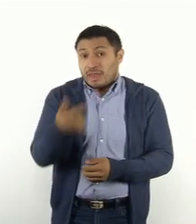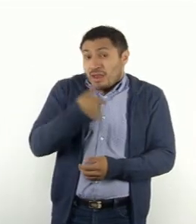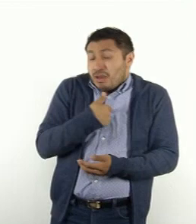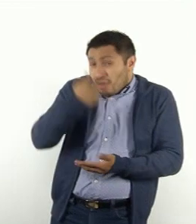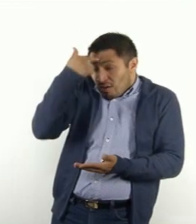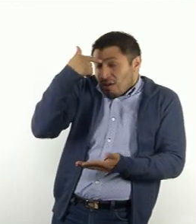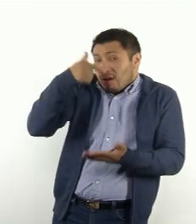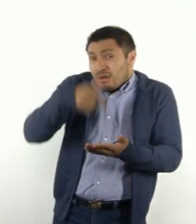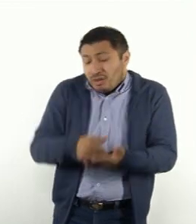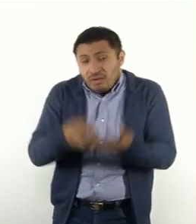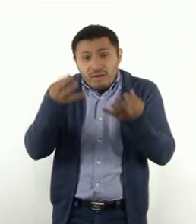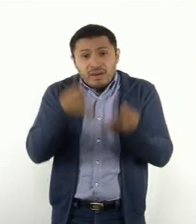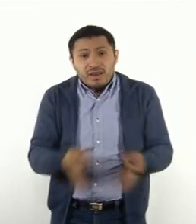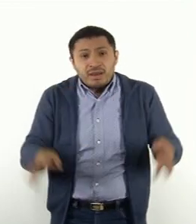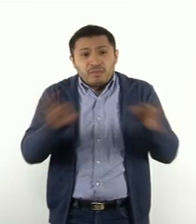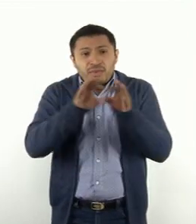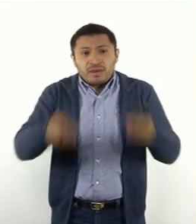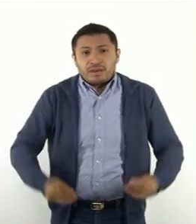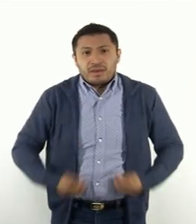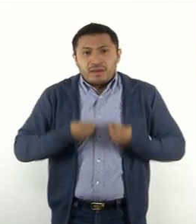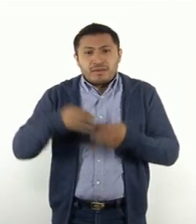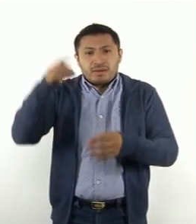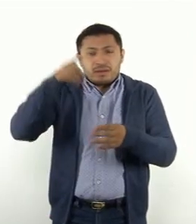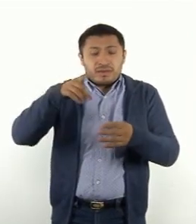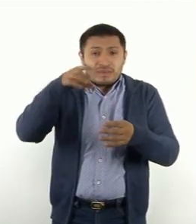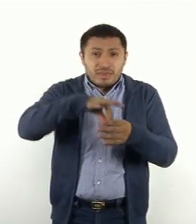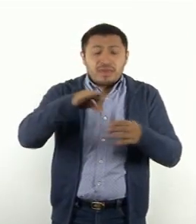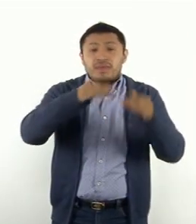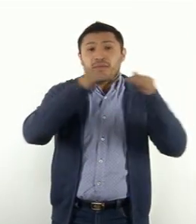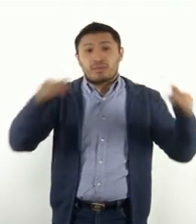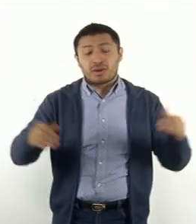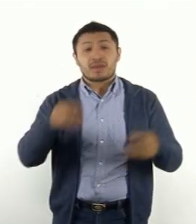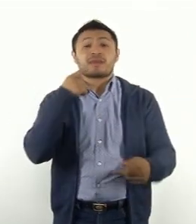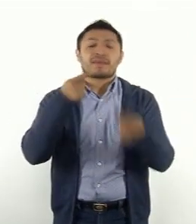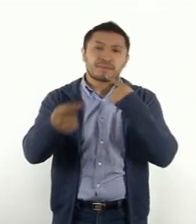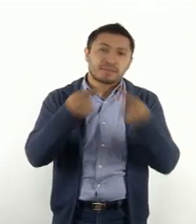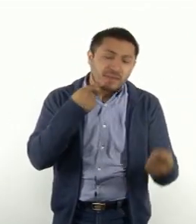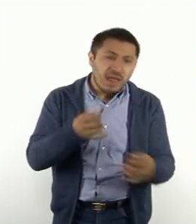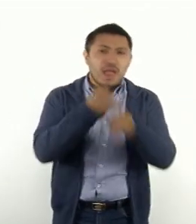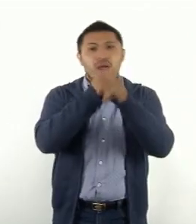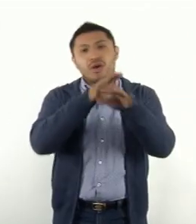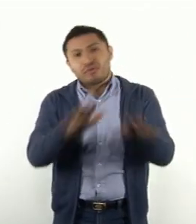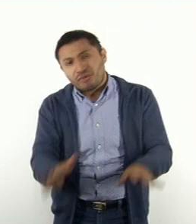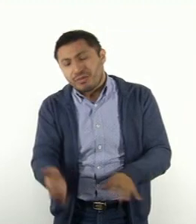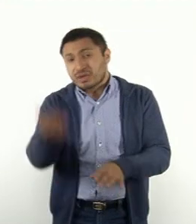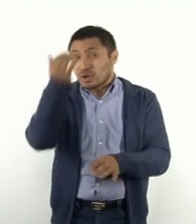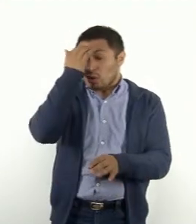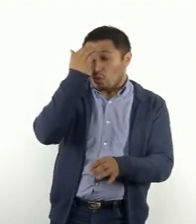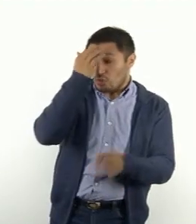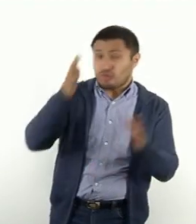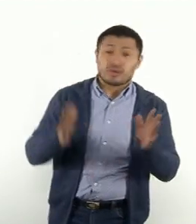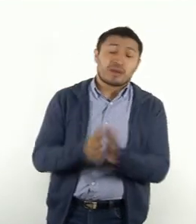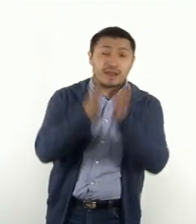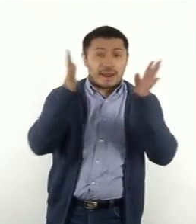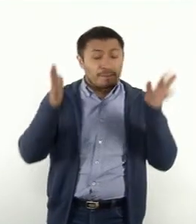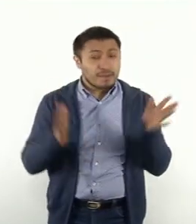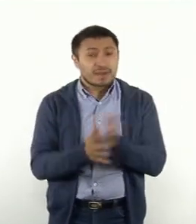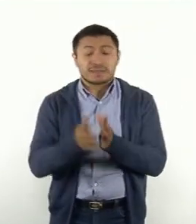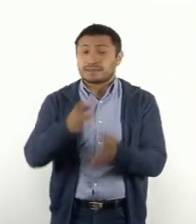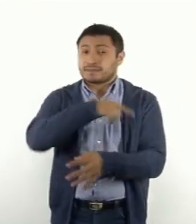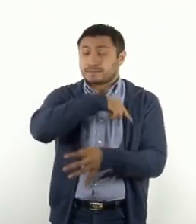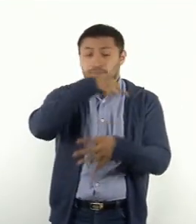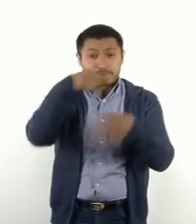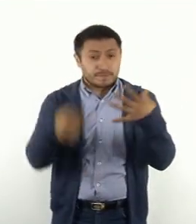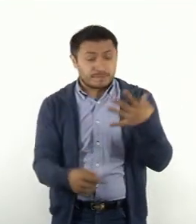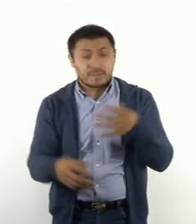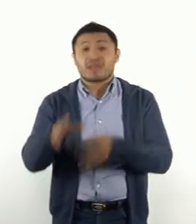las bases de la vida democrática son el diálogo, la información, la participación. No podemos permitirnos